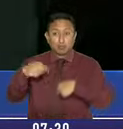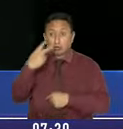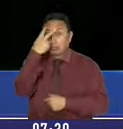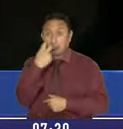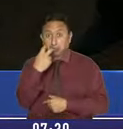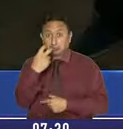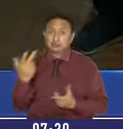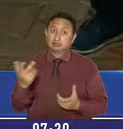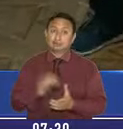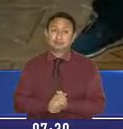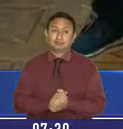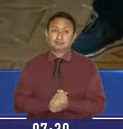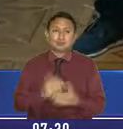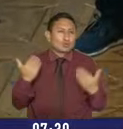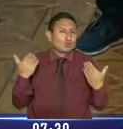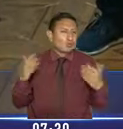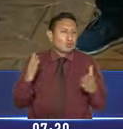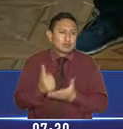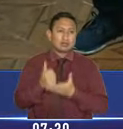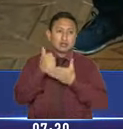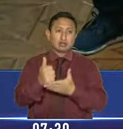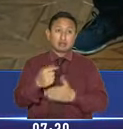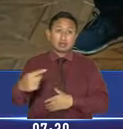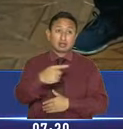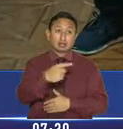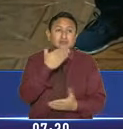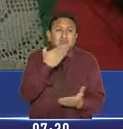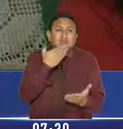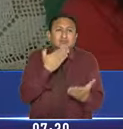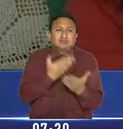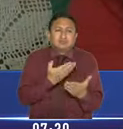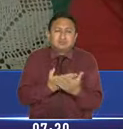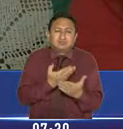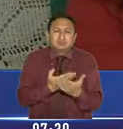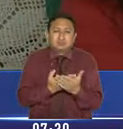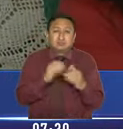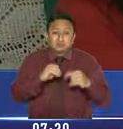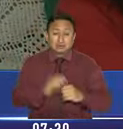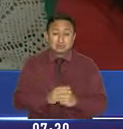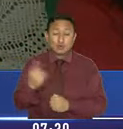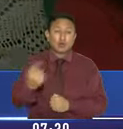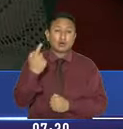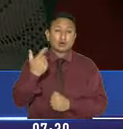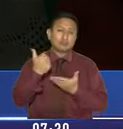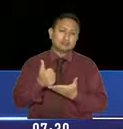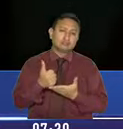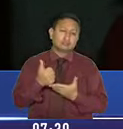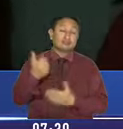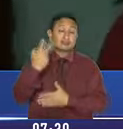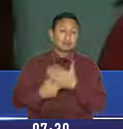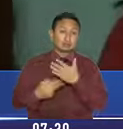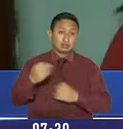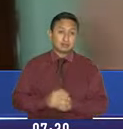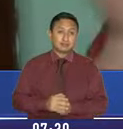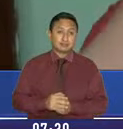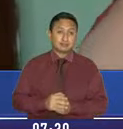será infinitamente agradecido por estos padres que solo buscan el bienestar de Josué. Él en su inocencia, pues él